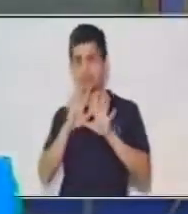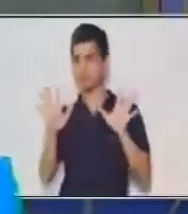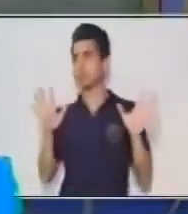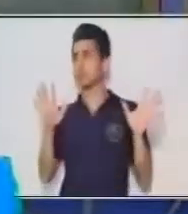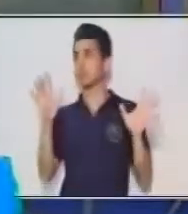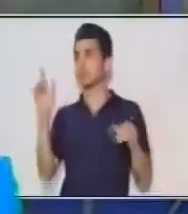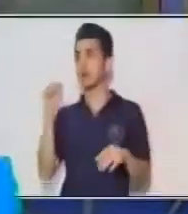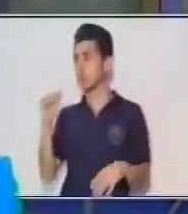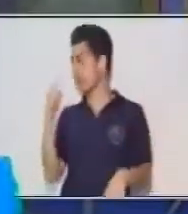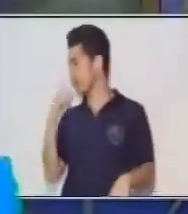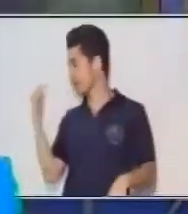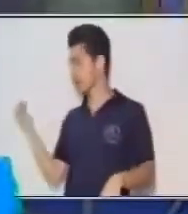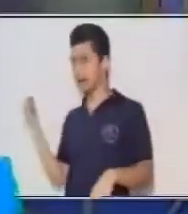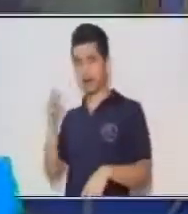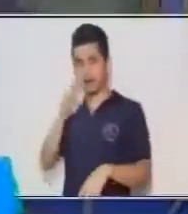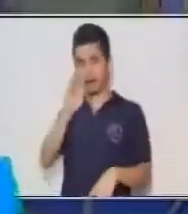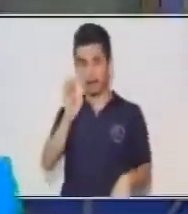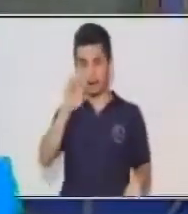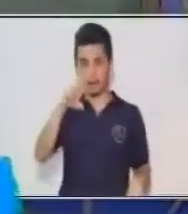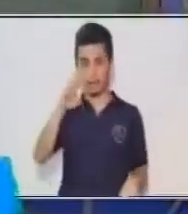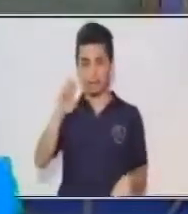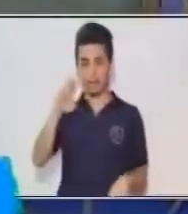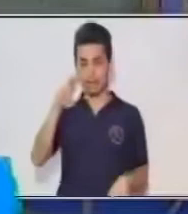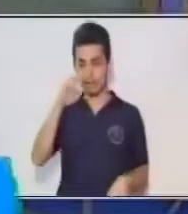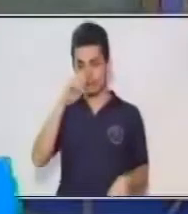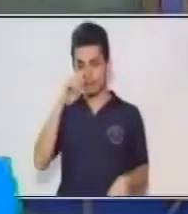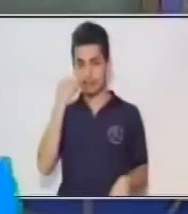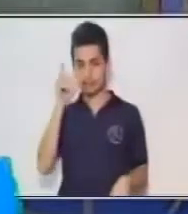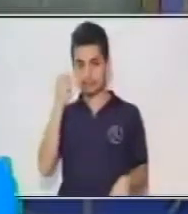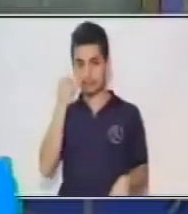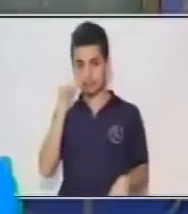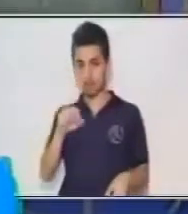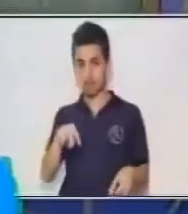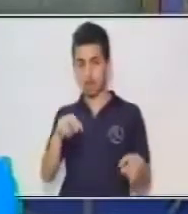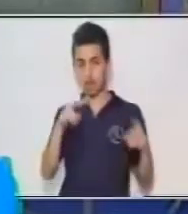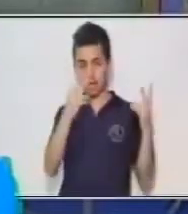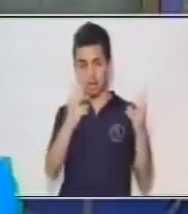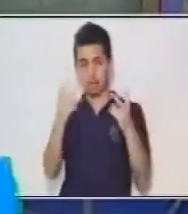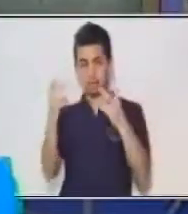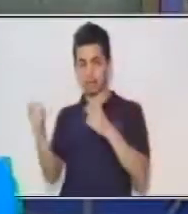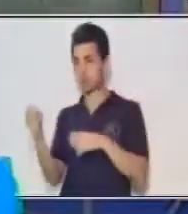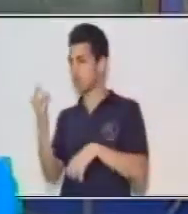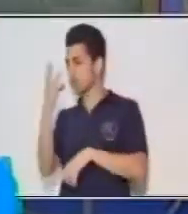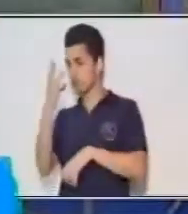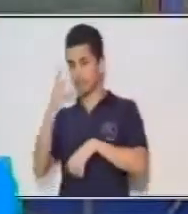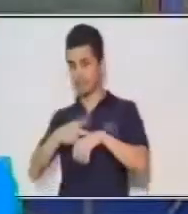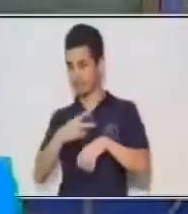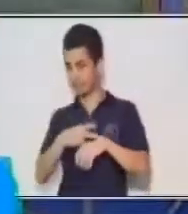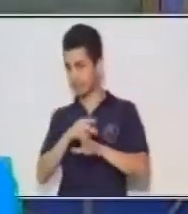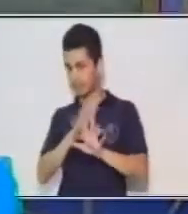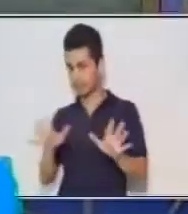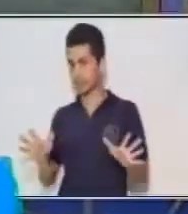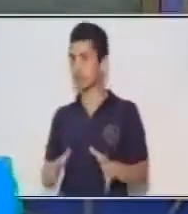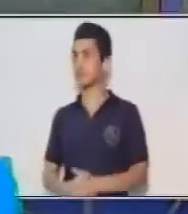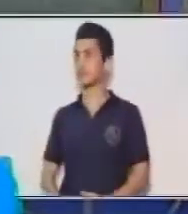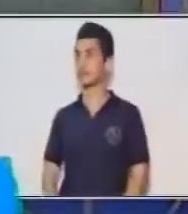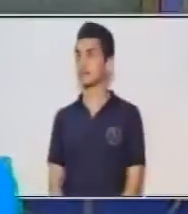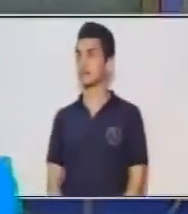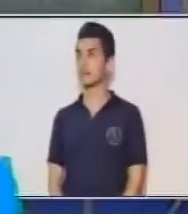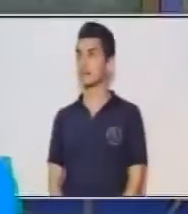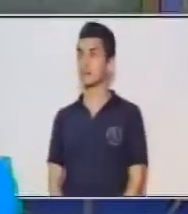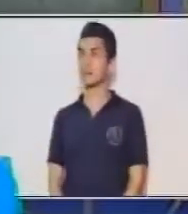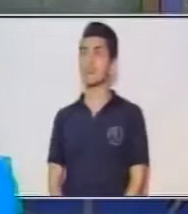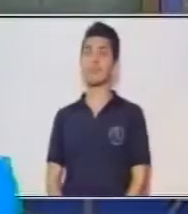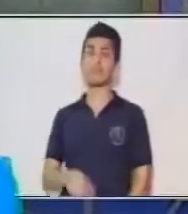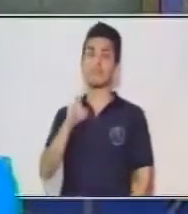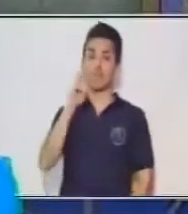utilizar la misma simbología en la repetición son 3. Entonces decimos